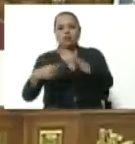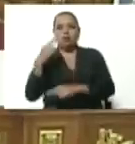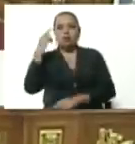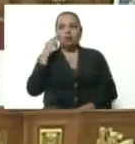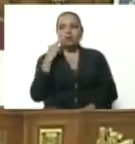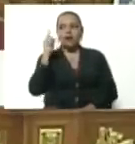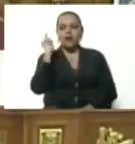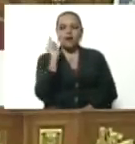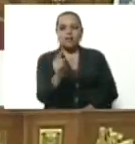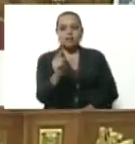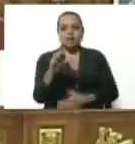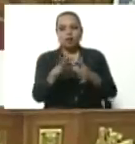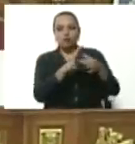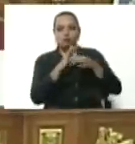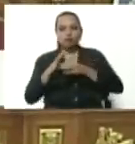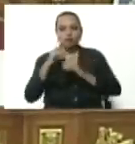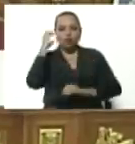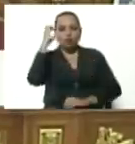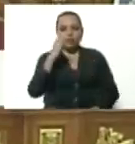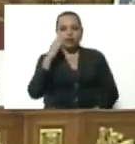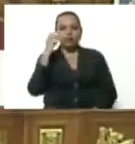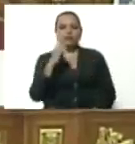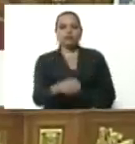esa Unión Europea.